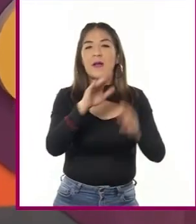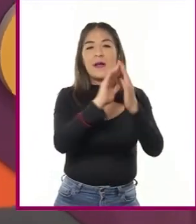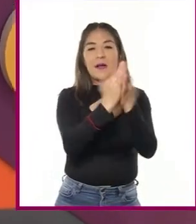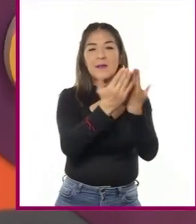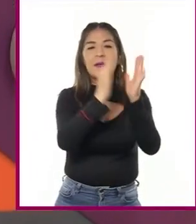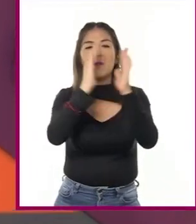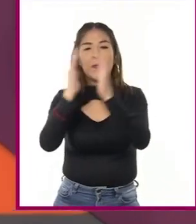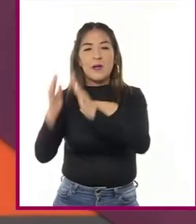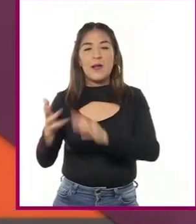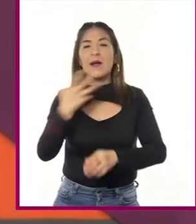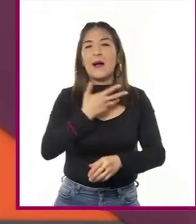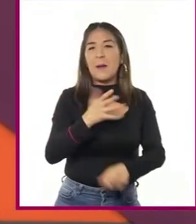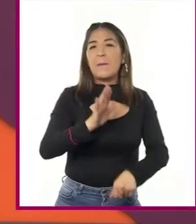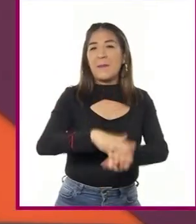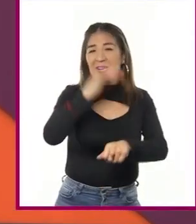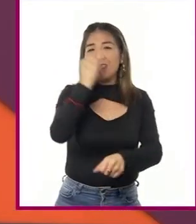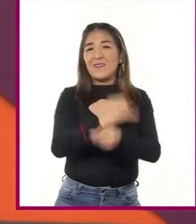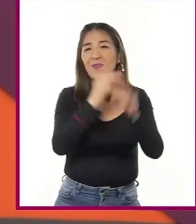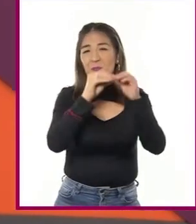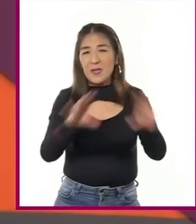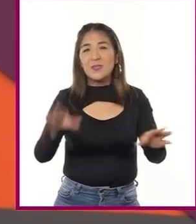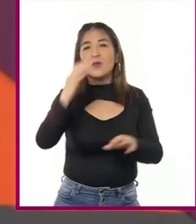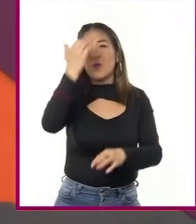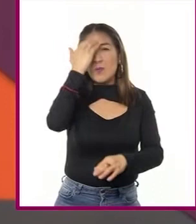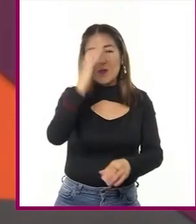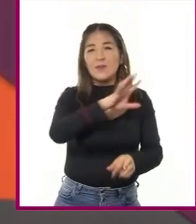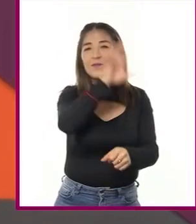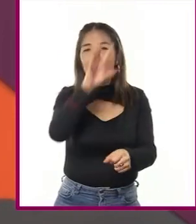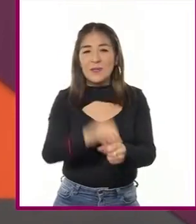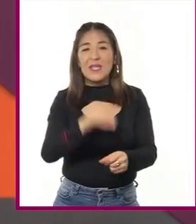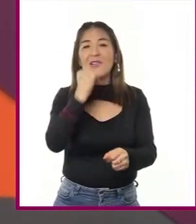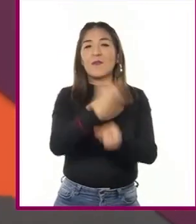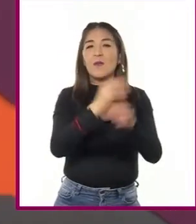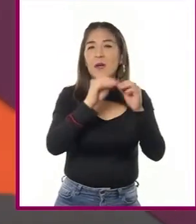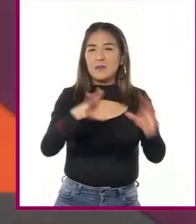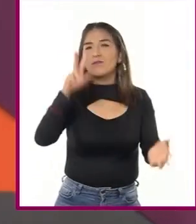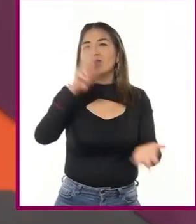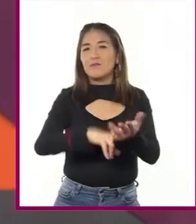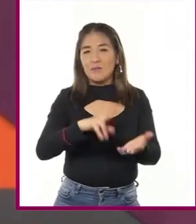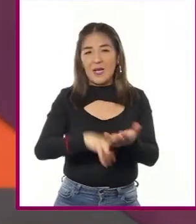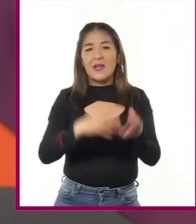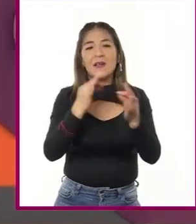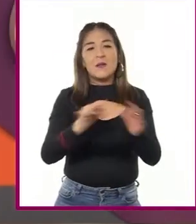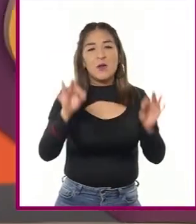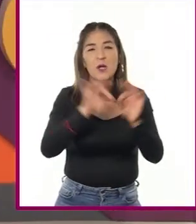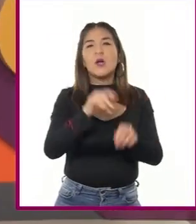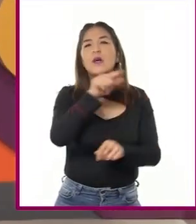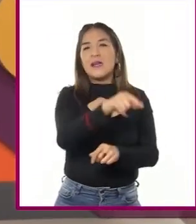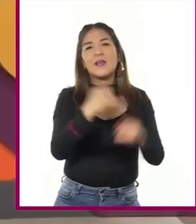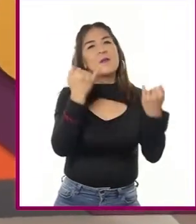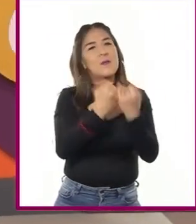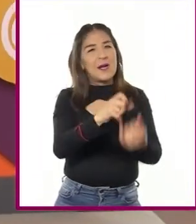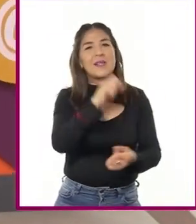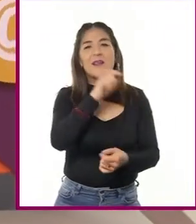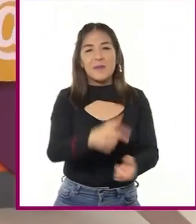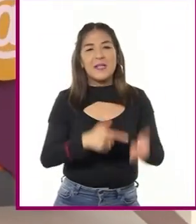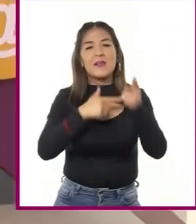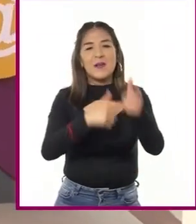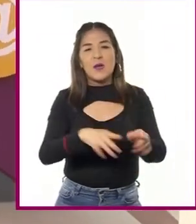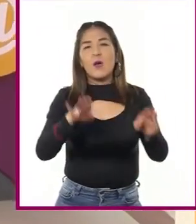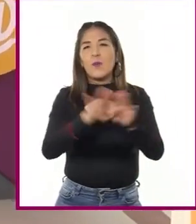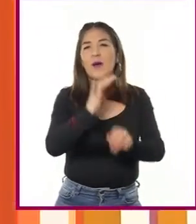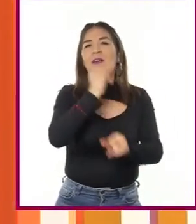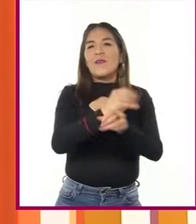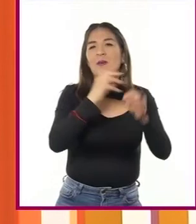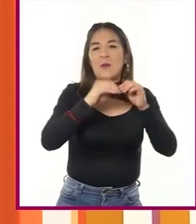bibliotecas que contienen muchísimo conocimiento y documentos muy valiosos han tratado de no quedarse atrás en cuanto a ser una fuente de